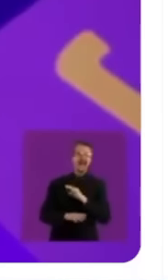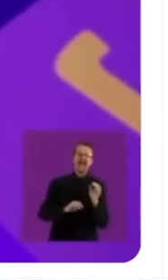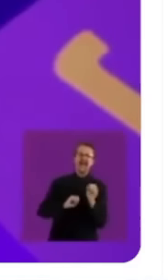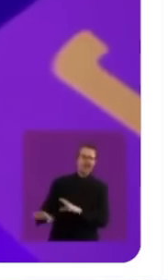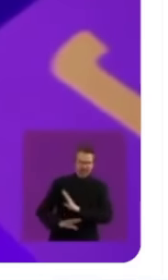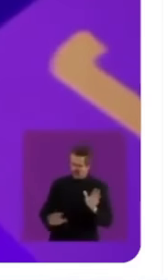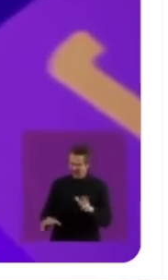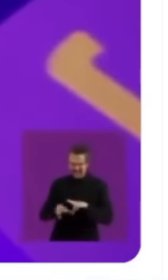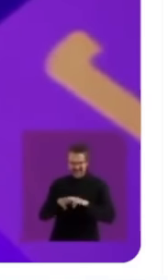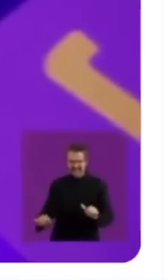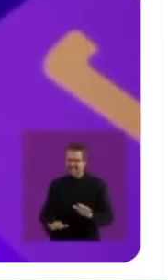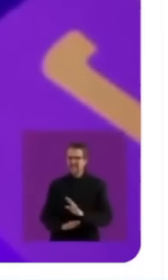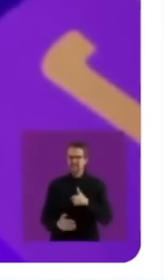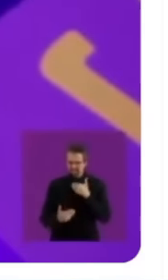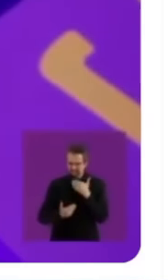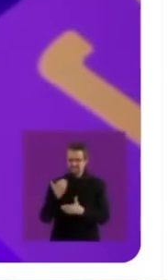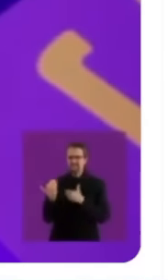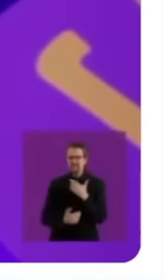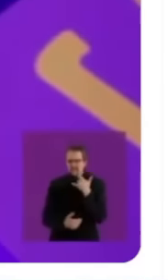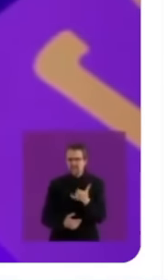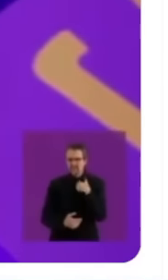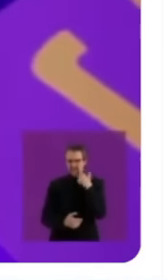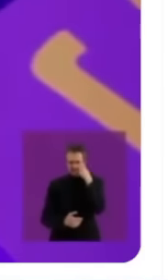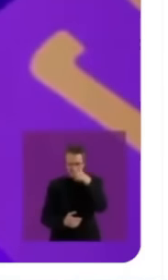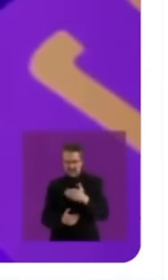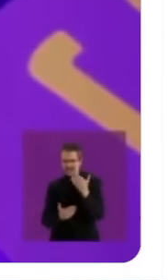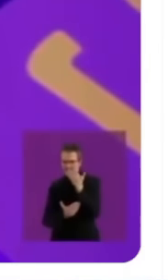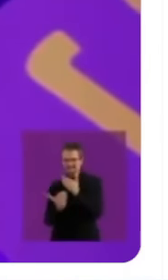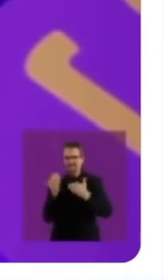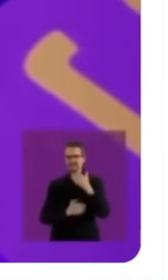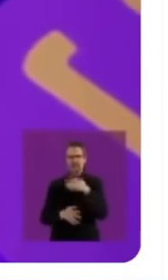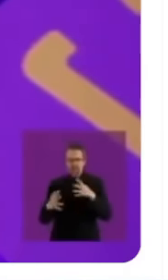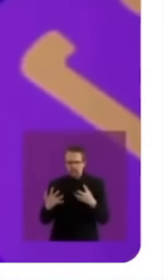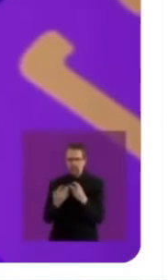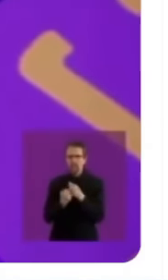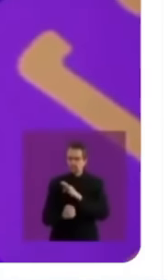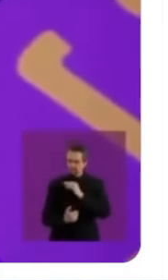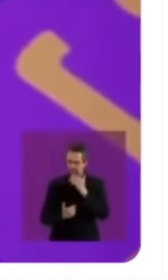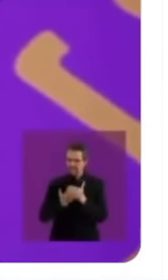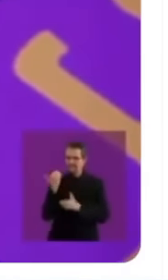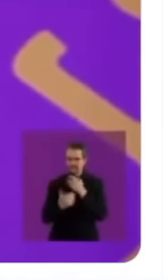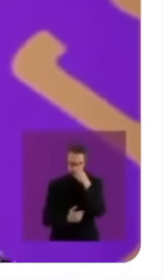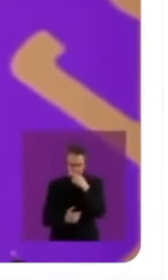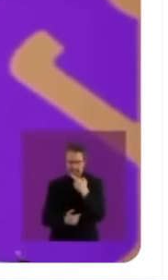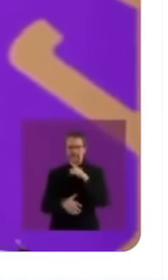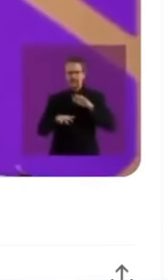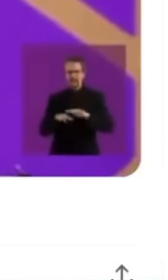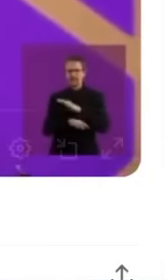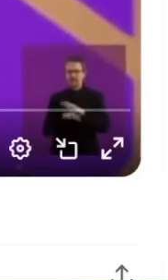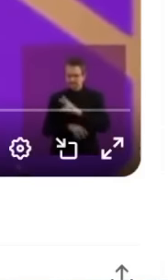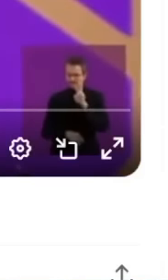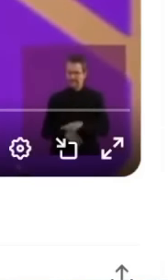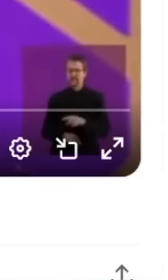papel. Así se hacía bolas con todos y cada uno de los papelitos, los guiones que tenía ahí la candidata del PRIAN. Terminó